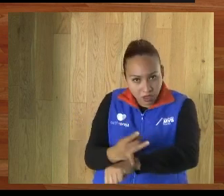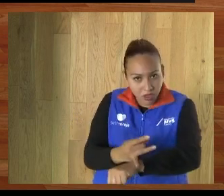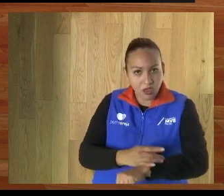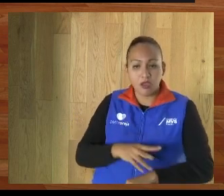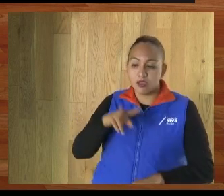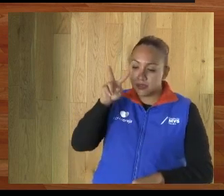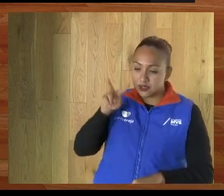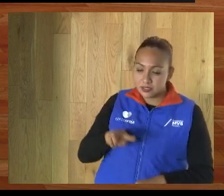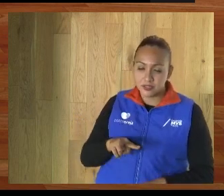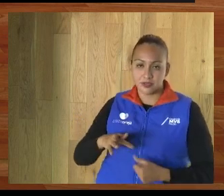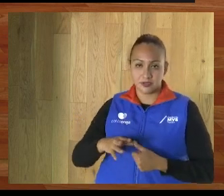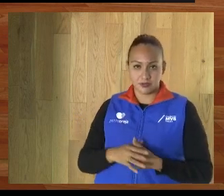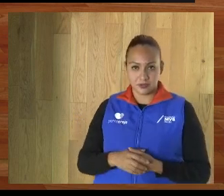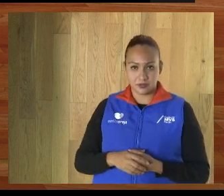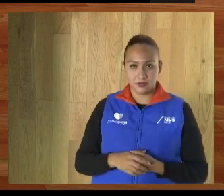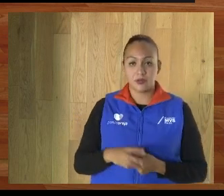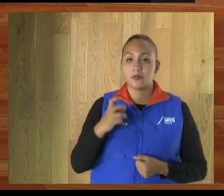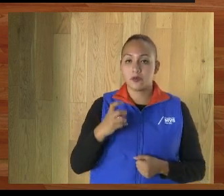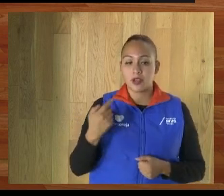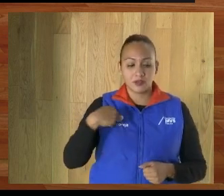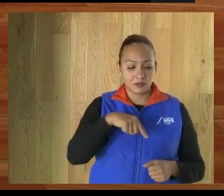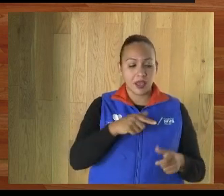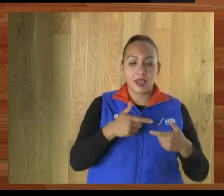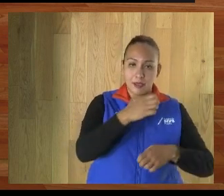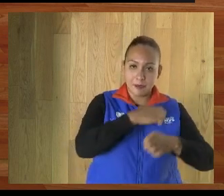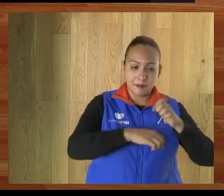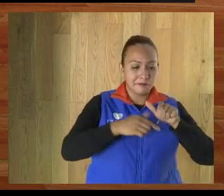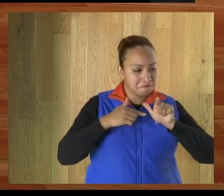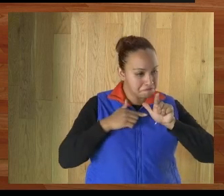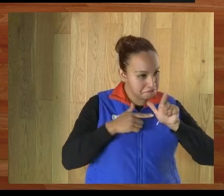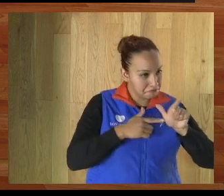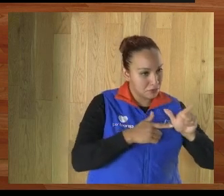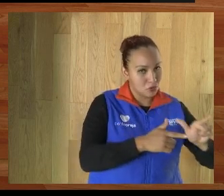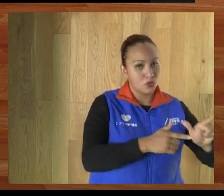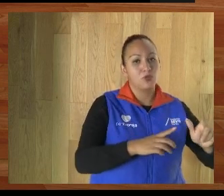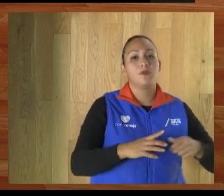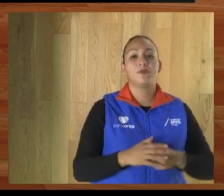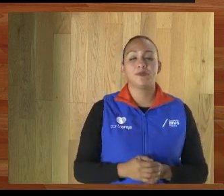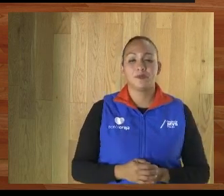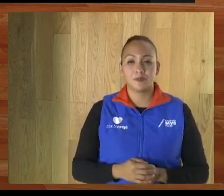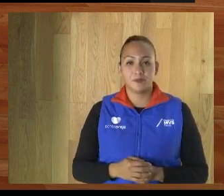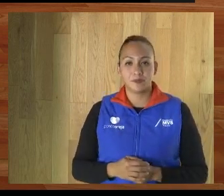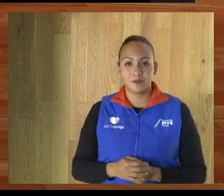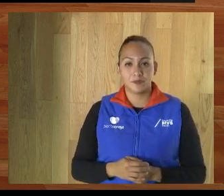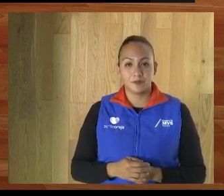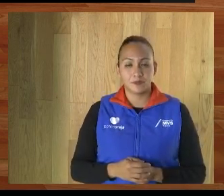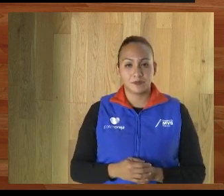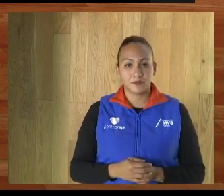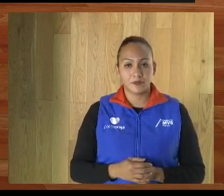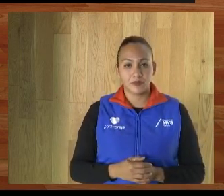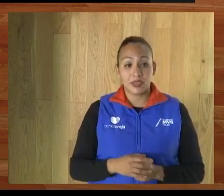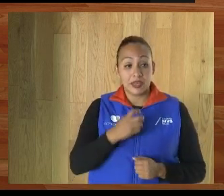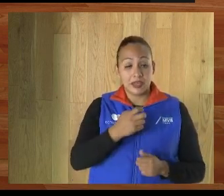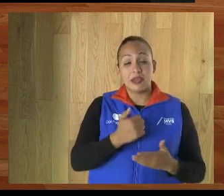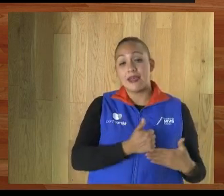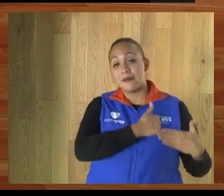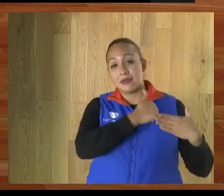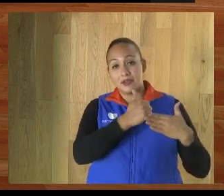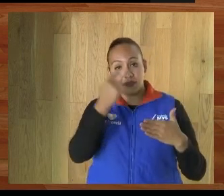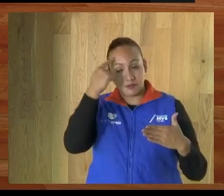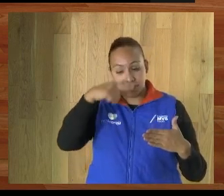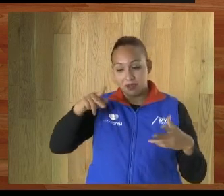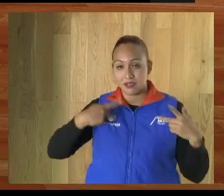complejo, incierto como en el que vivimos, ¿no? Entonces, esa comunicación, esa identificación